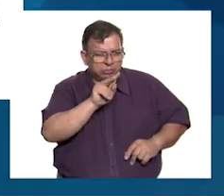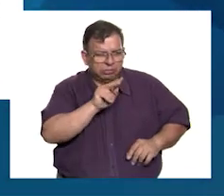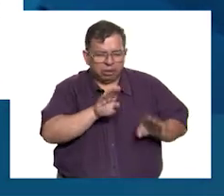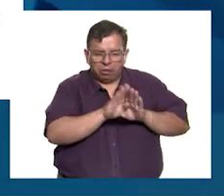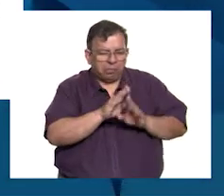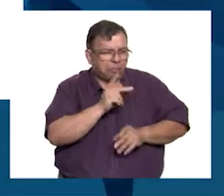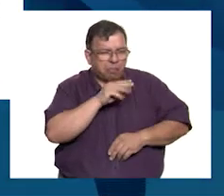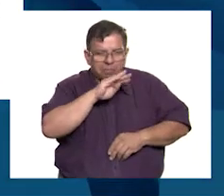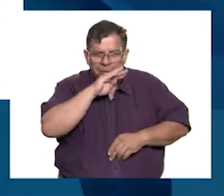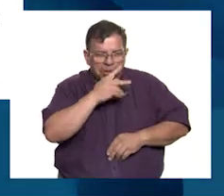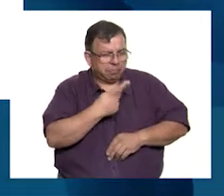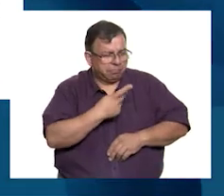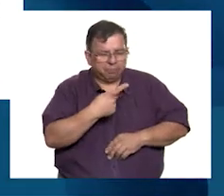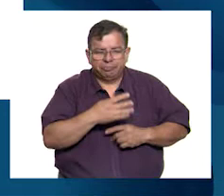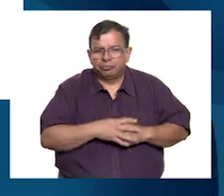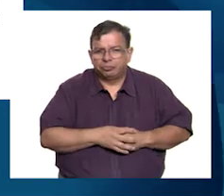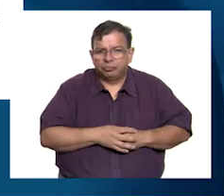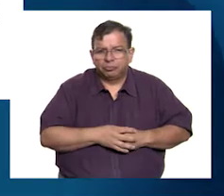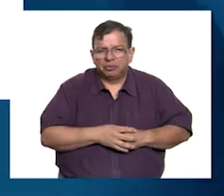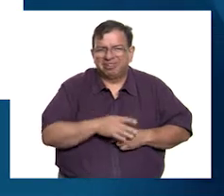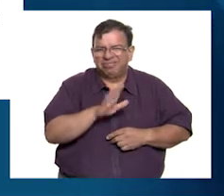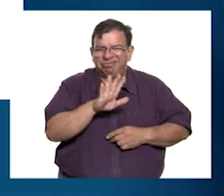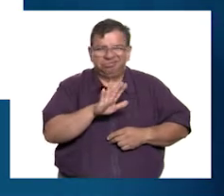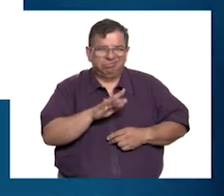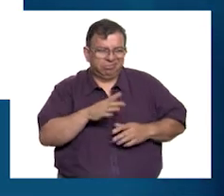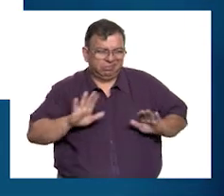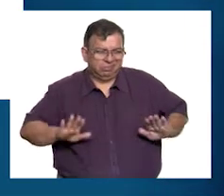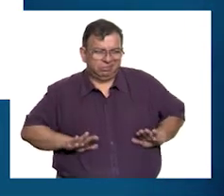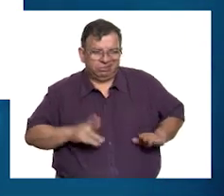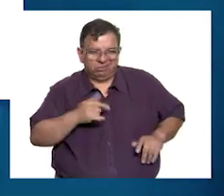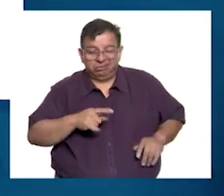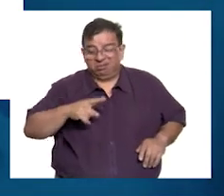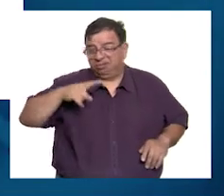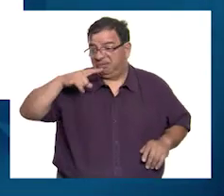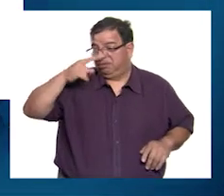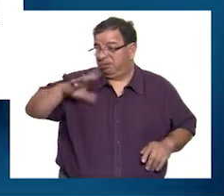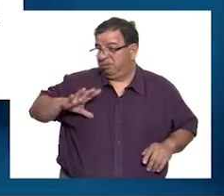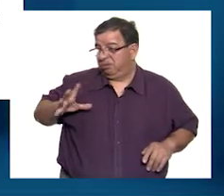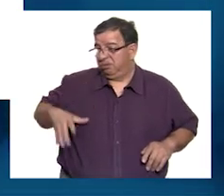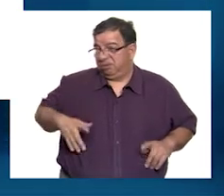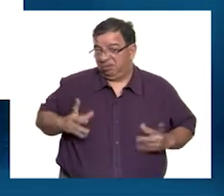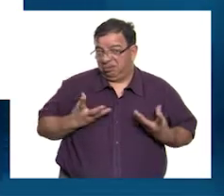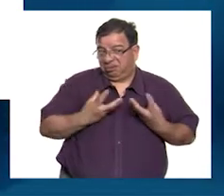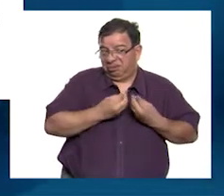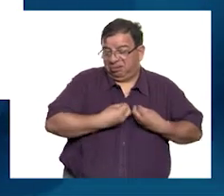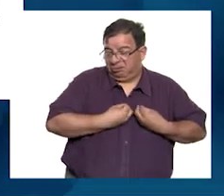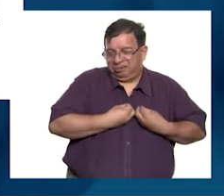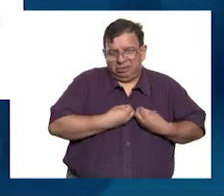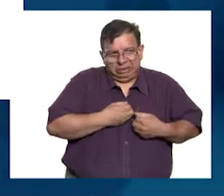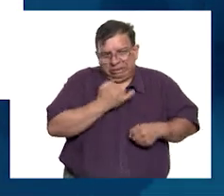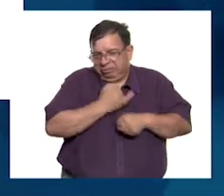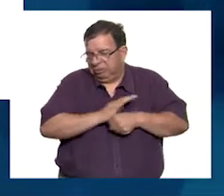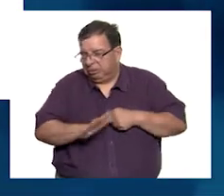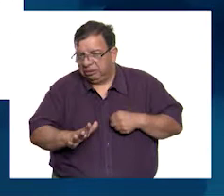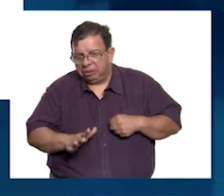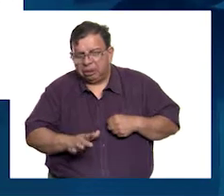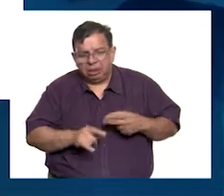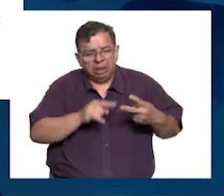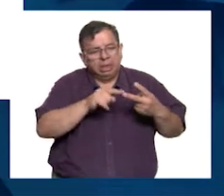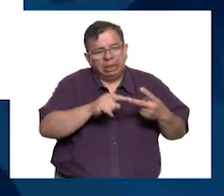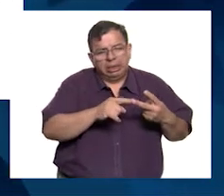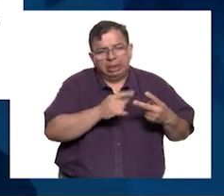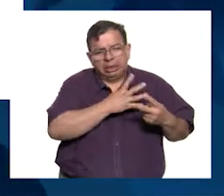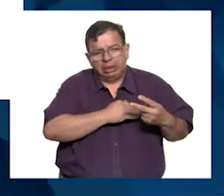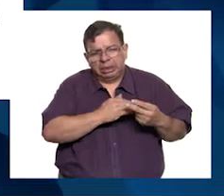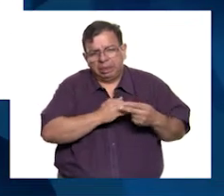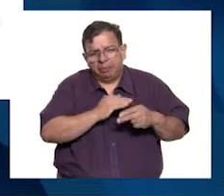madre. Eran las 2 tan desagradables y tan orgullosas que no se podía vivir con ellas. La menor era el